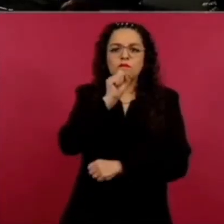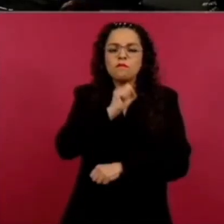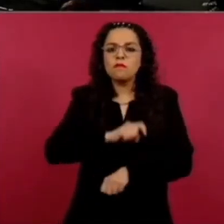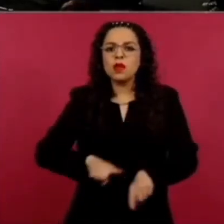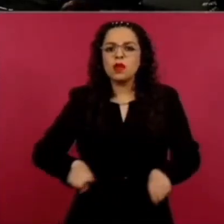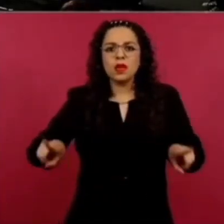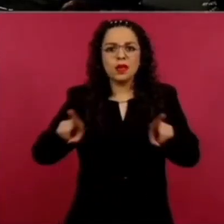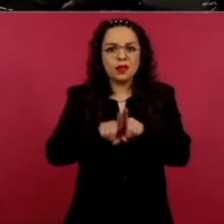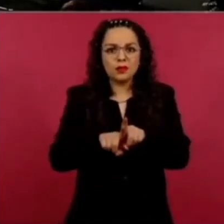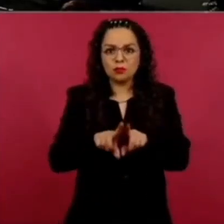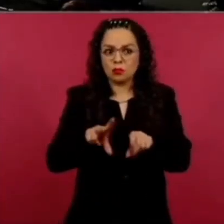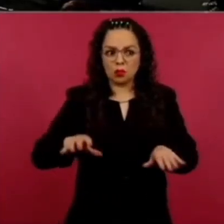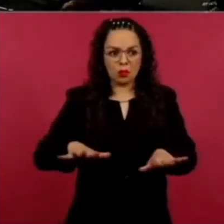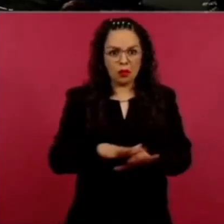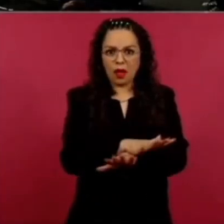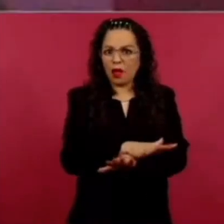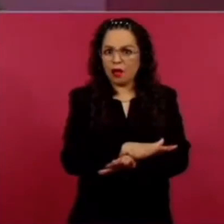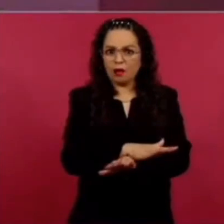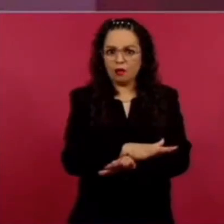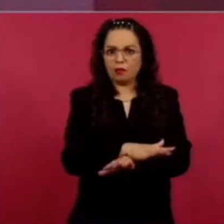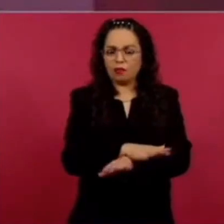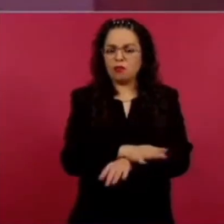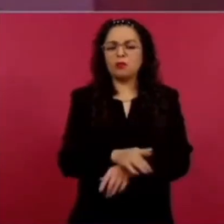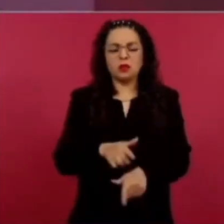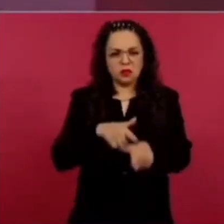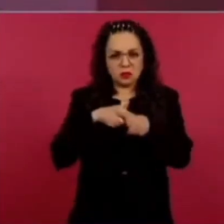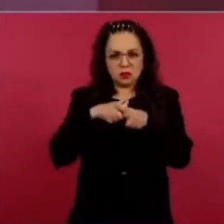y con los mismos privilegios.